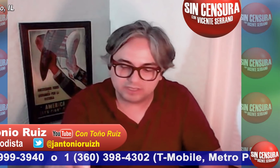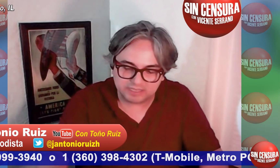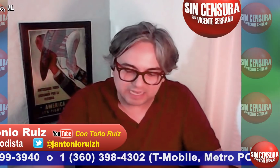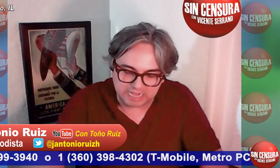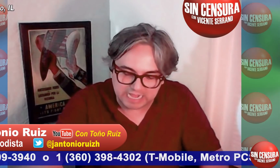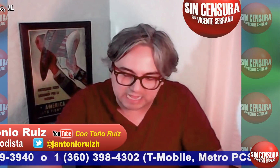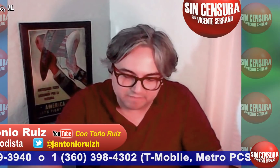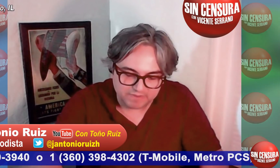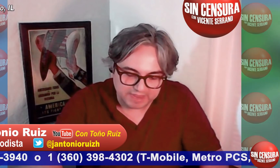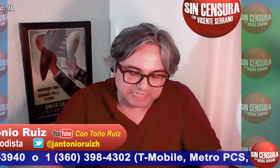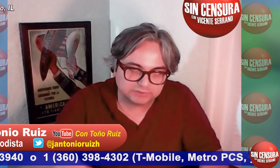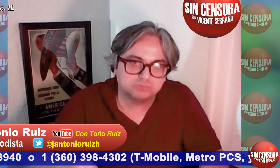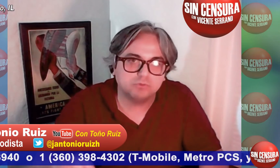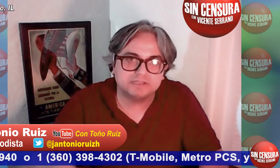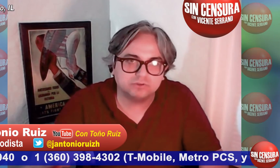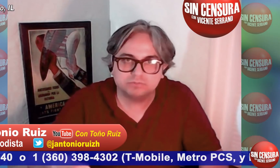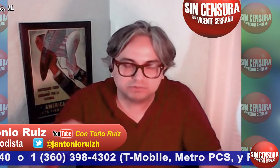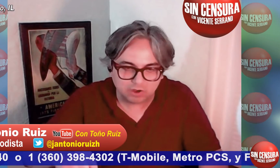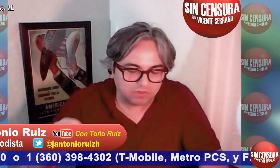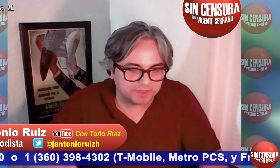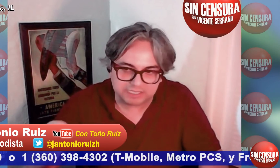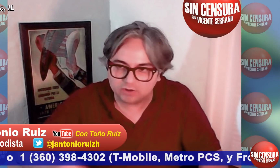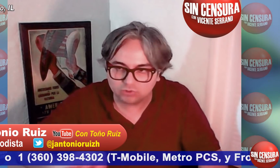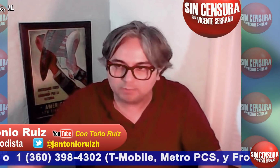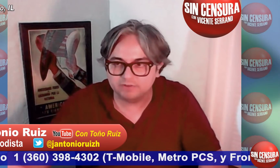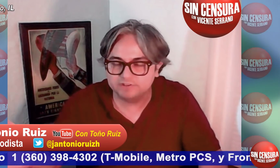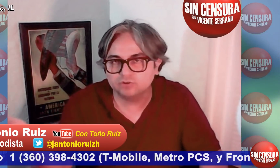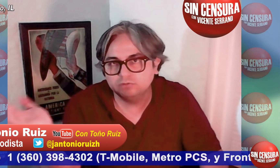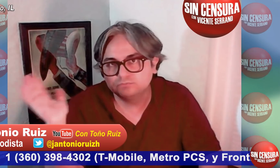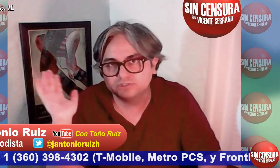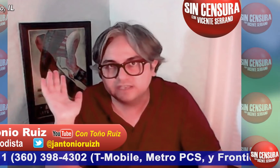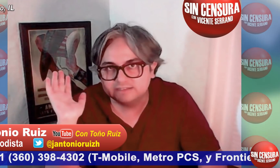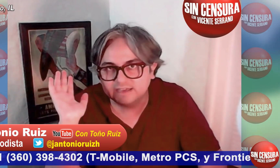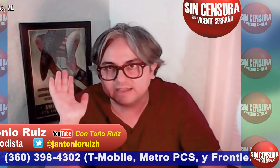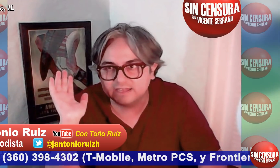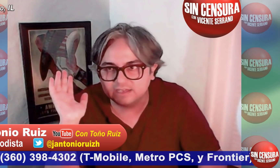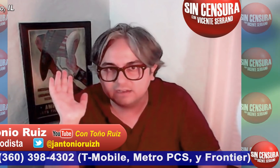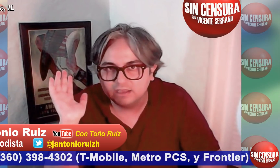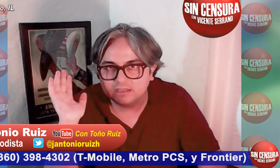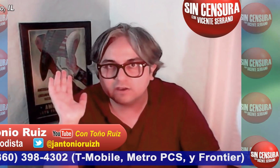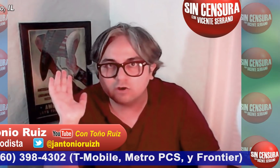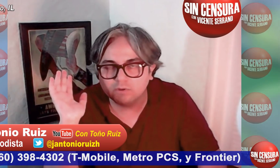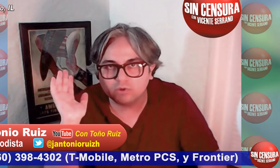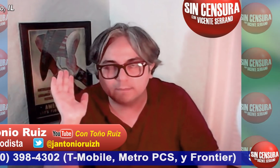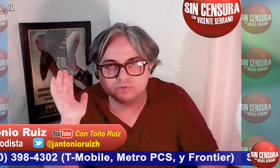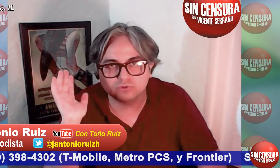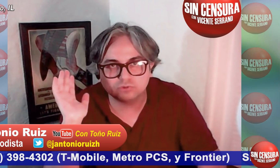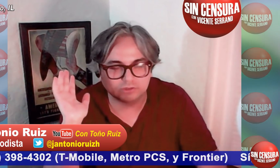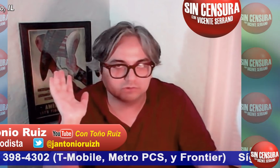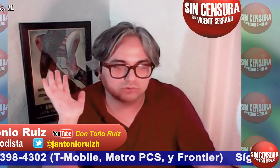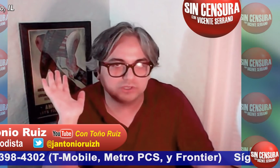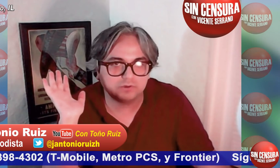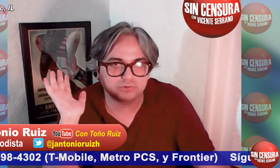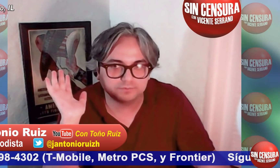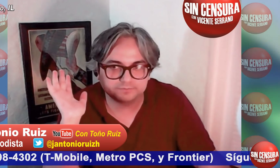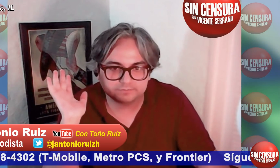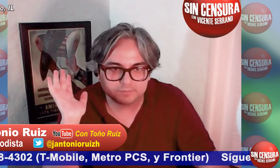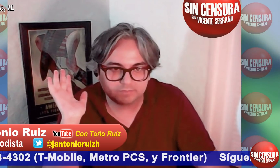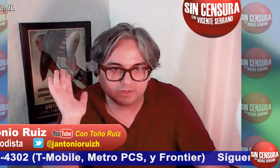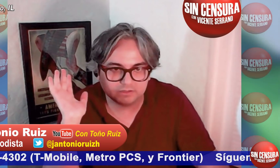autoritario que diga, en estos momentos se joden y ya no toman refresco. No, pues es que es de cada quien y de cómo educamos nosotros a nuestros